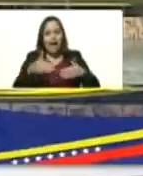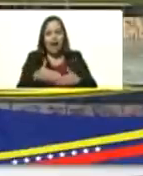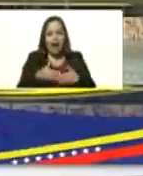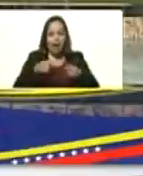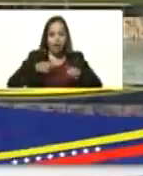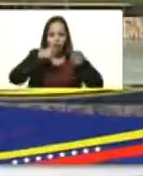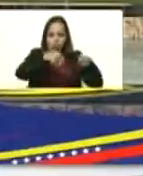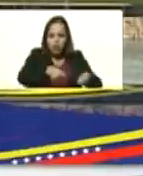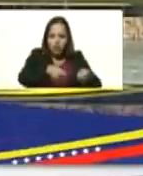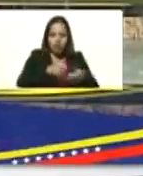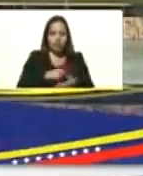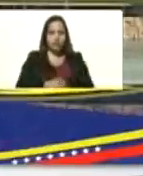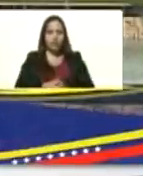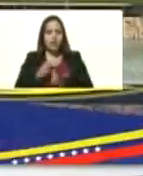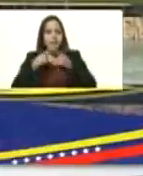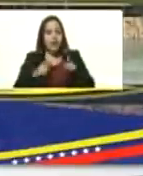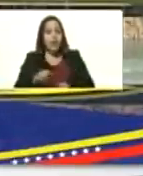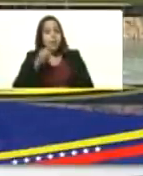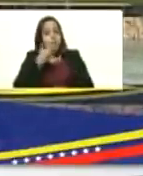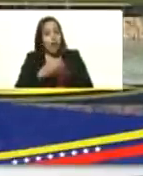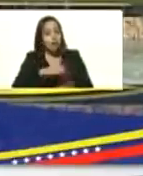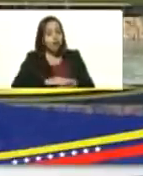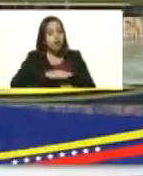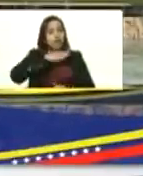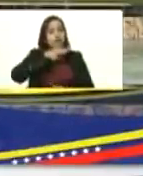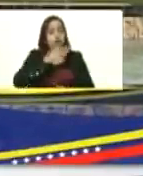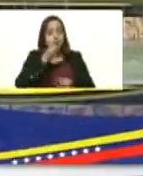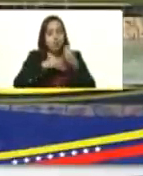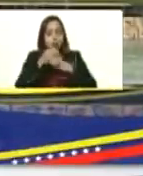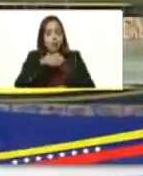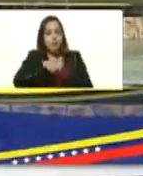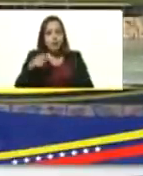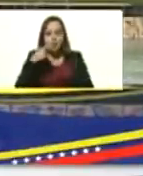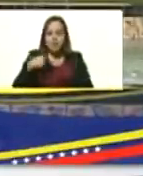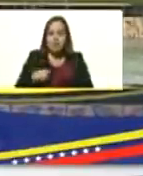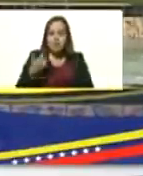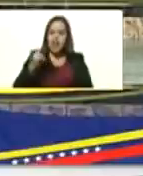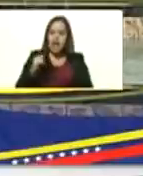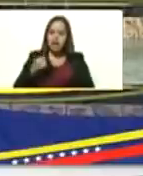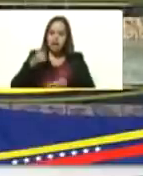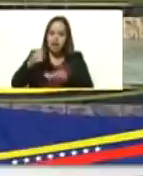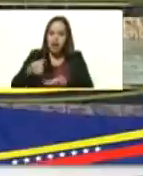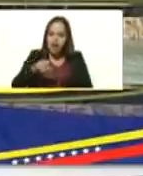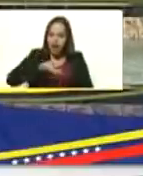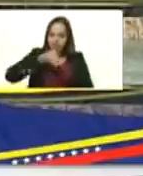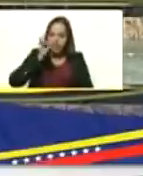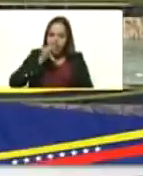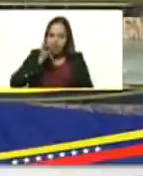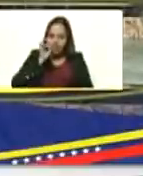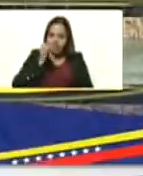bolsas pero bien bien bien bien la gente me dice que le está llegando el café